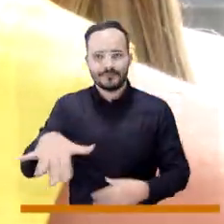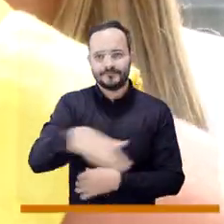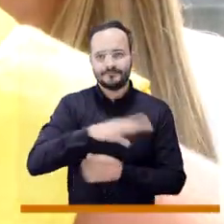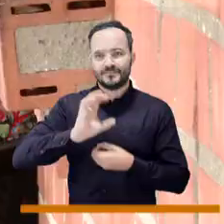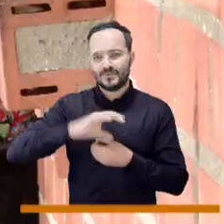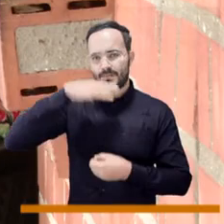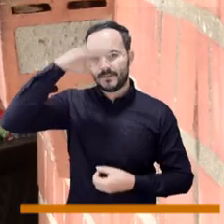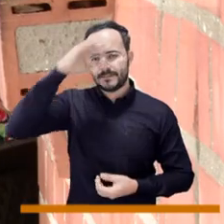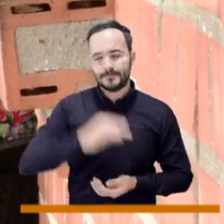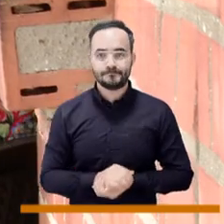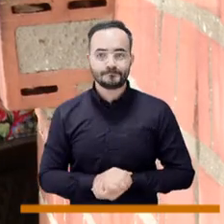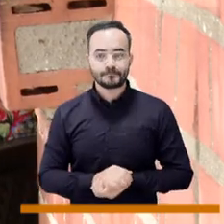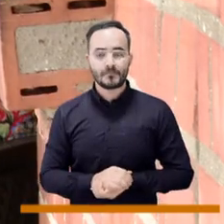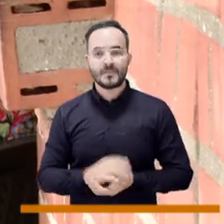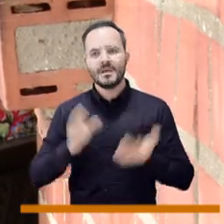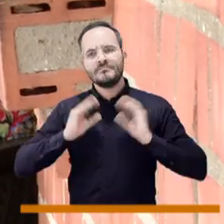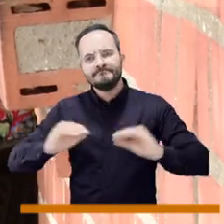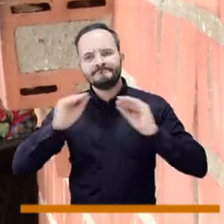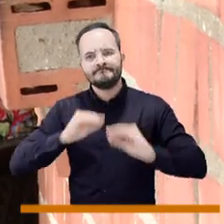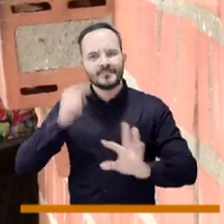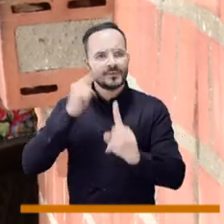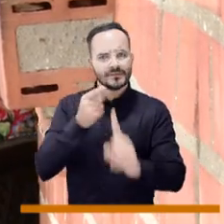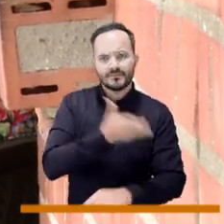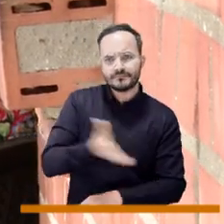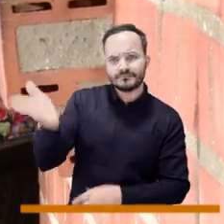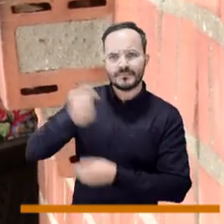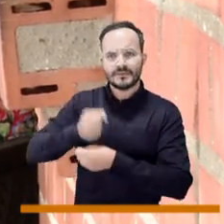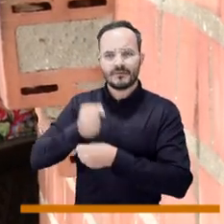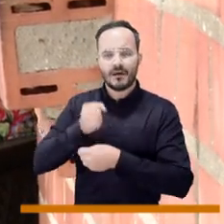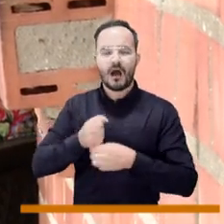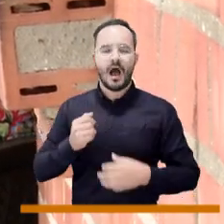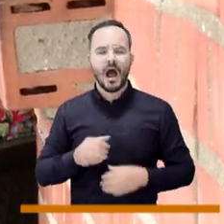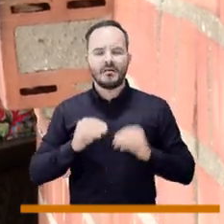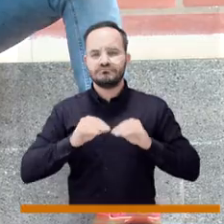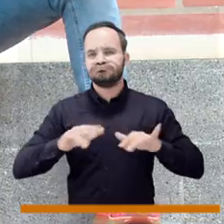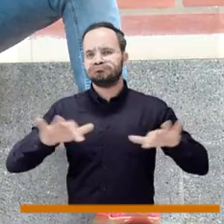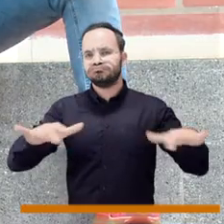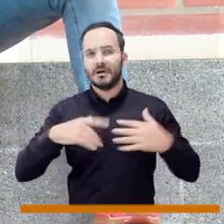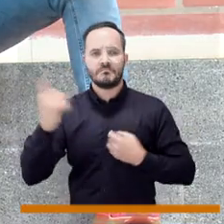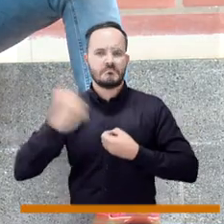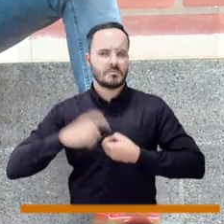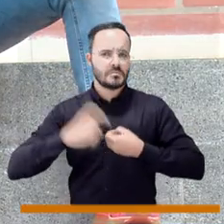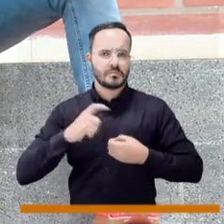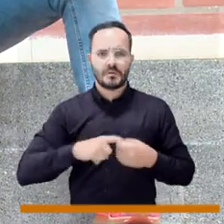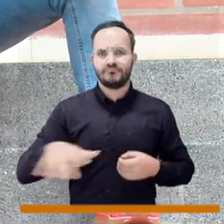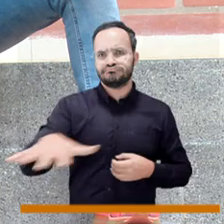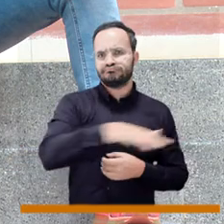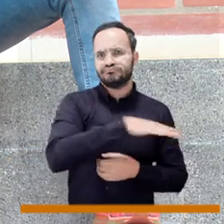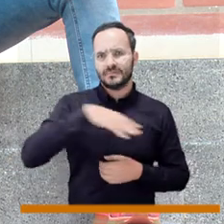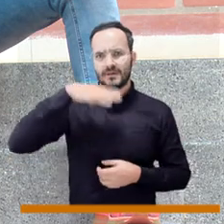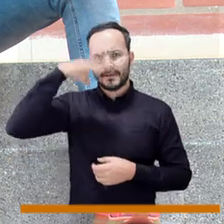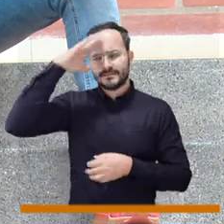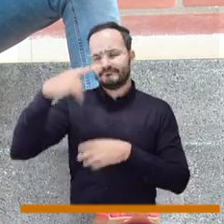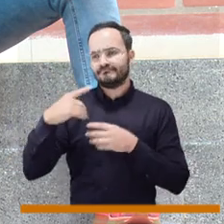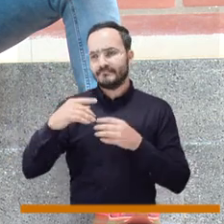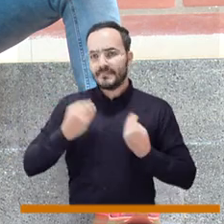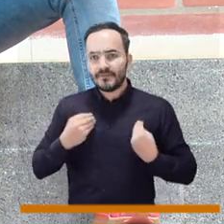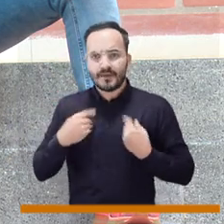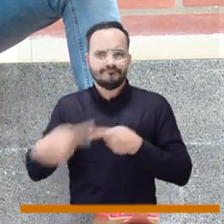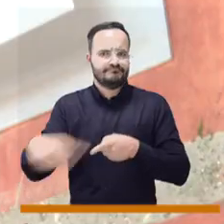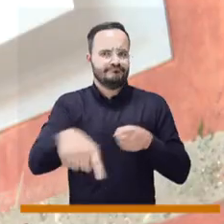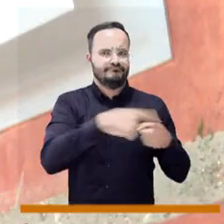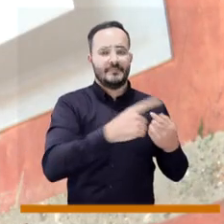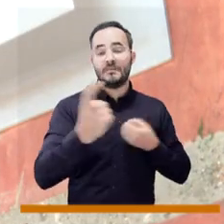en el objetivo de formar para el trabajo, vienen chicas y chicos de diferentes lugares de Medellín a formarse aquí